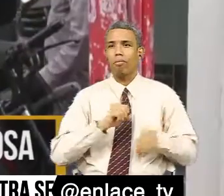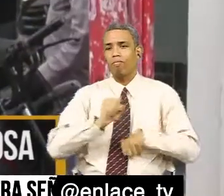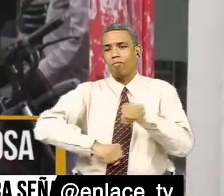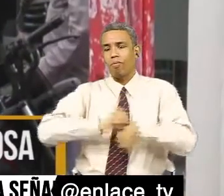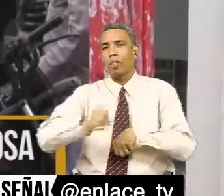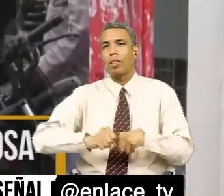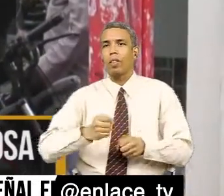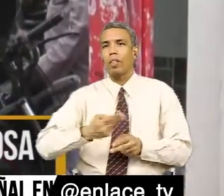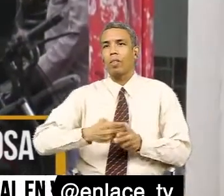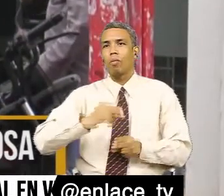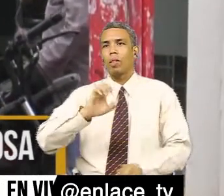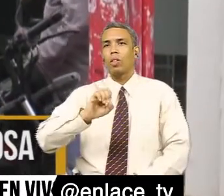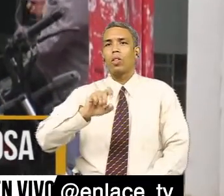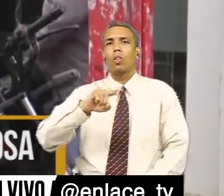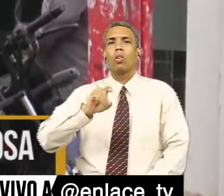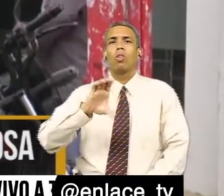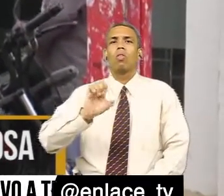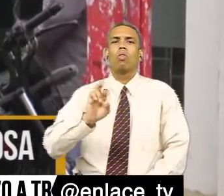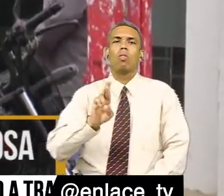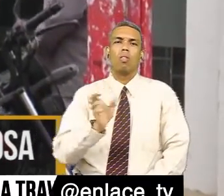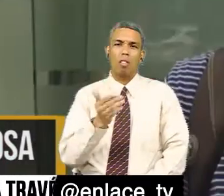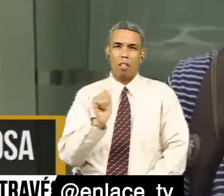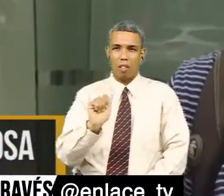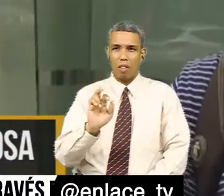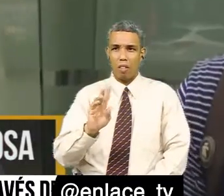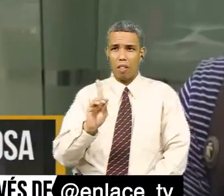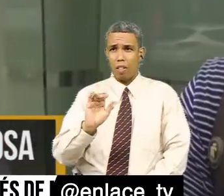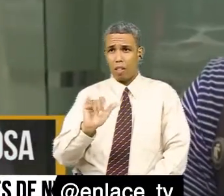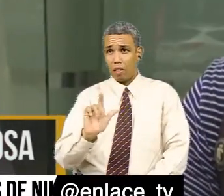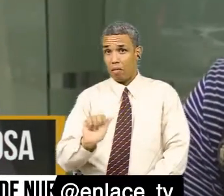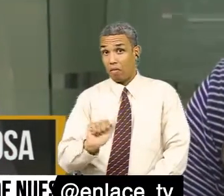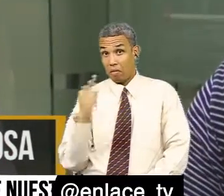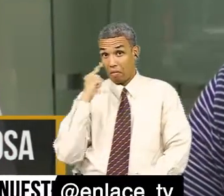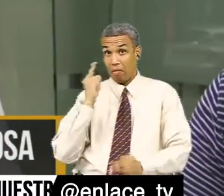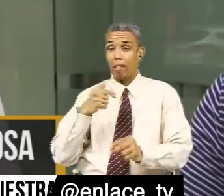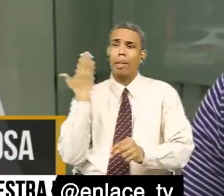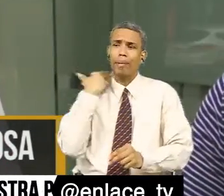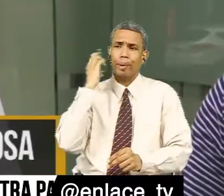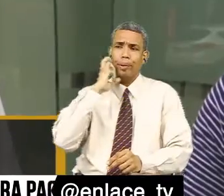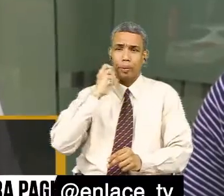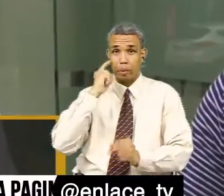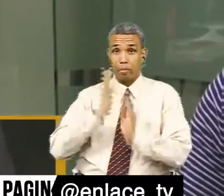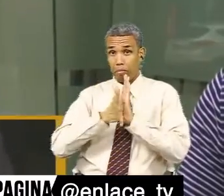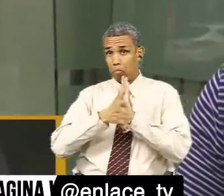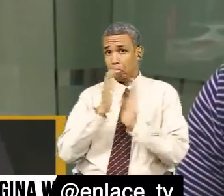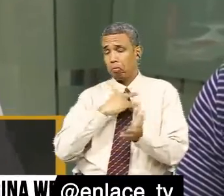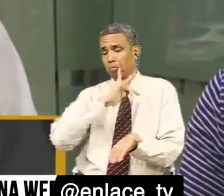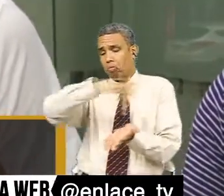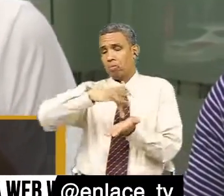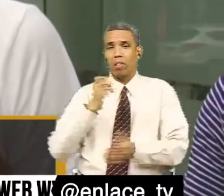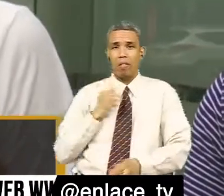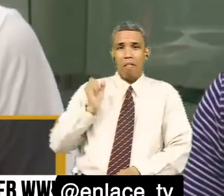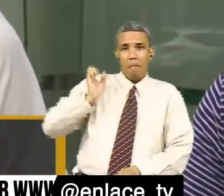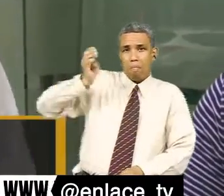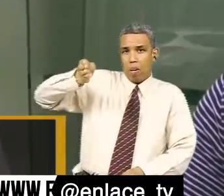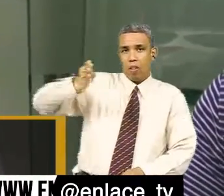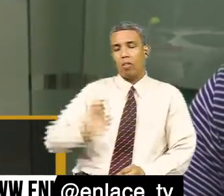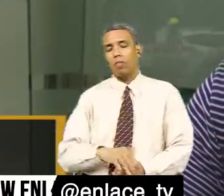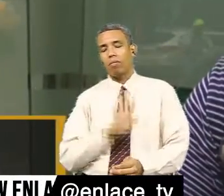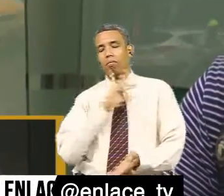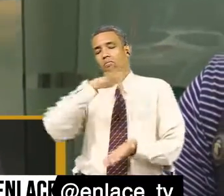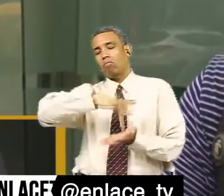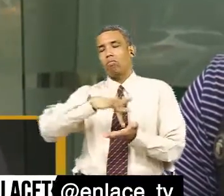Óscar Ardila, quien acababa de ingresar a la entidad bancaria. La verdad, estaba haciendo unas diligencias en el banco y llegaron dos sujetos, un